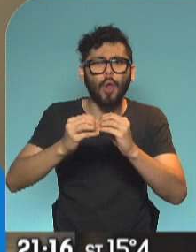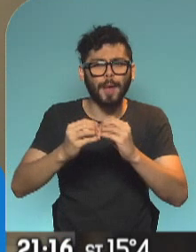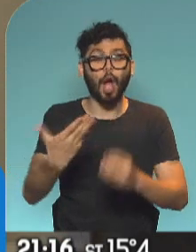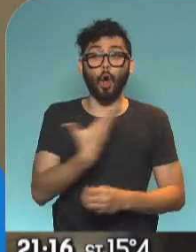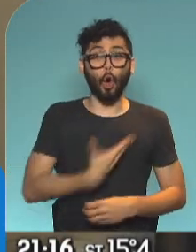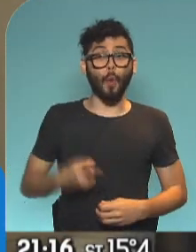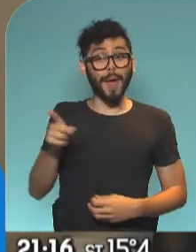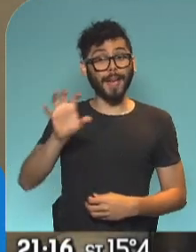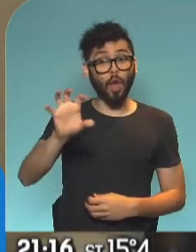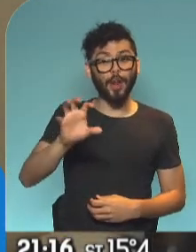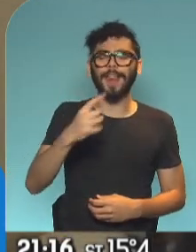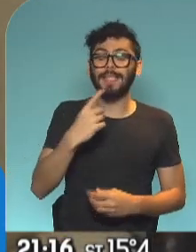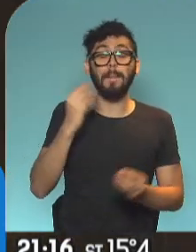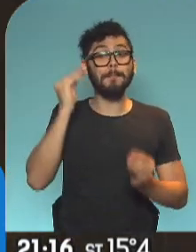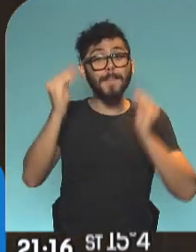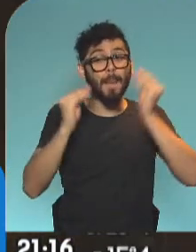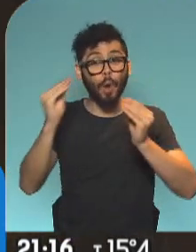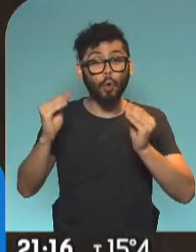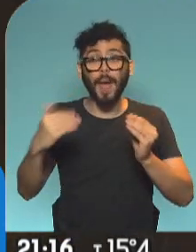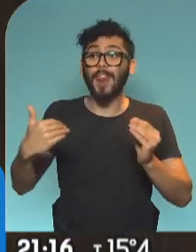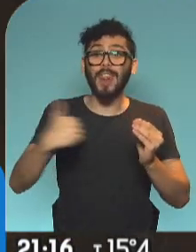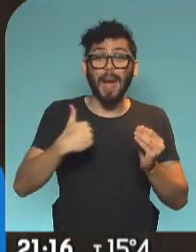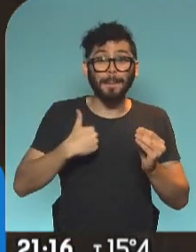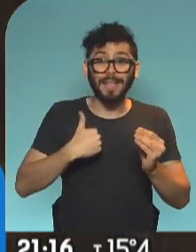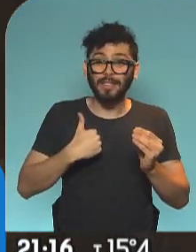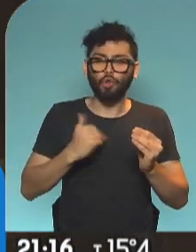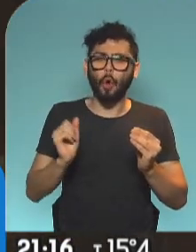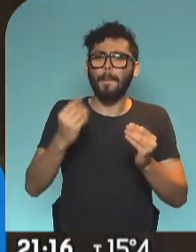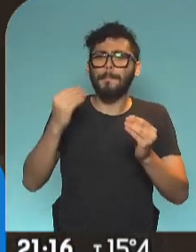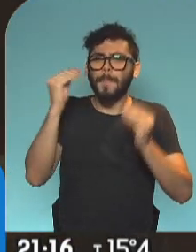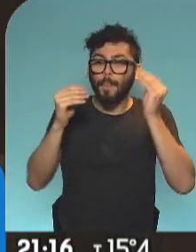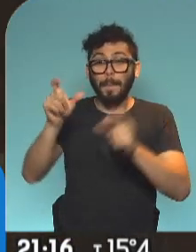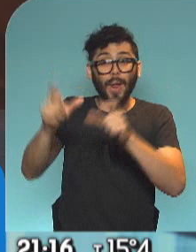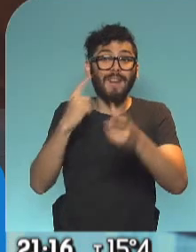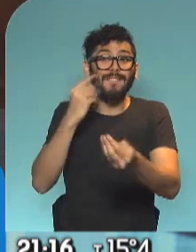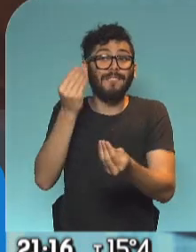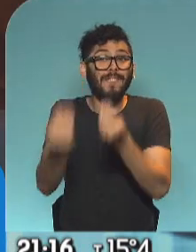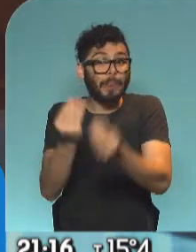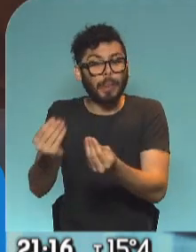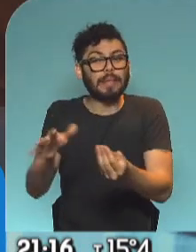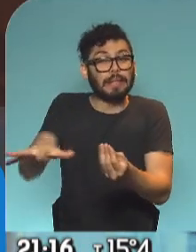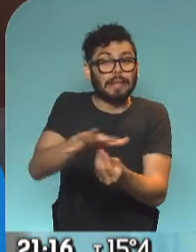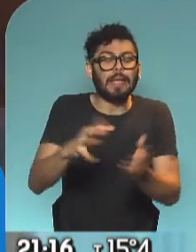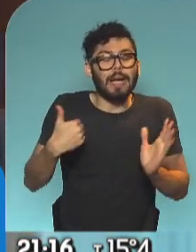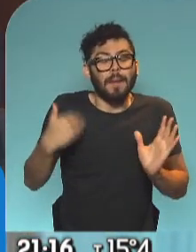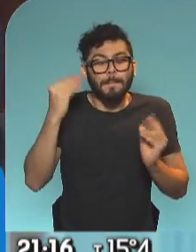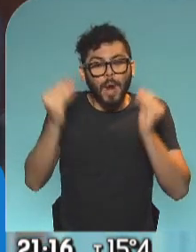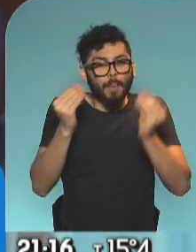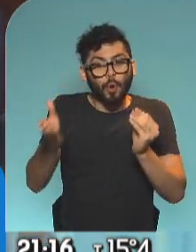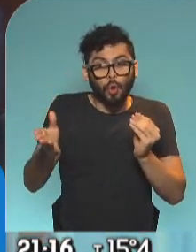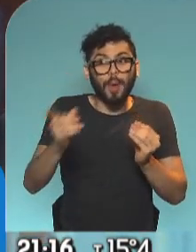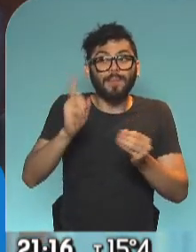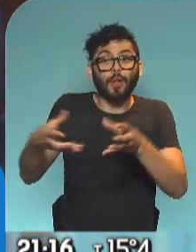"Me preocupa y no se trata de mi persona, sino de los vecinos que viven en Mascardi", a la vez que consideró que ese grupo tiene